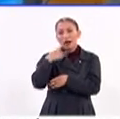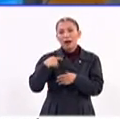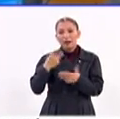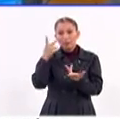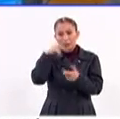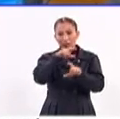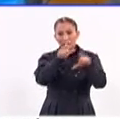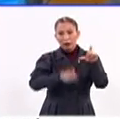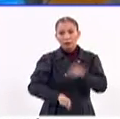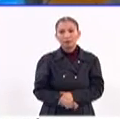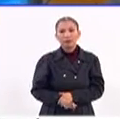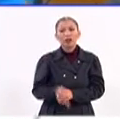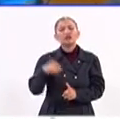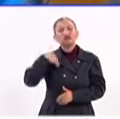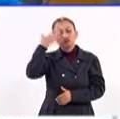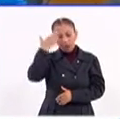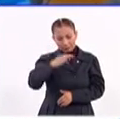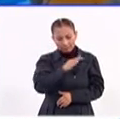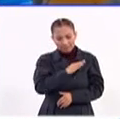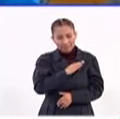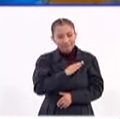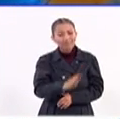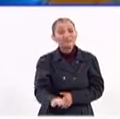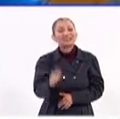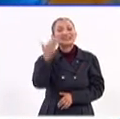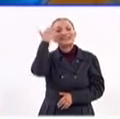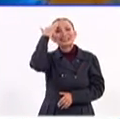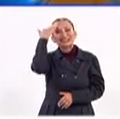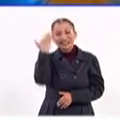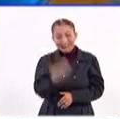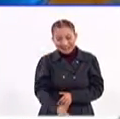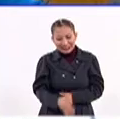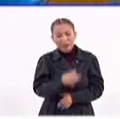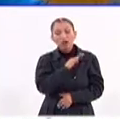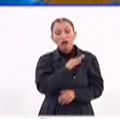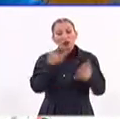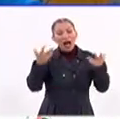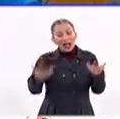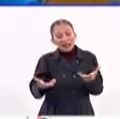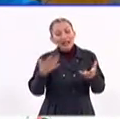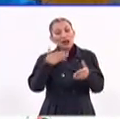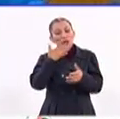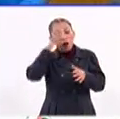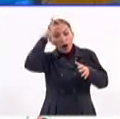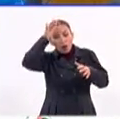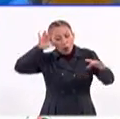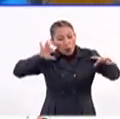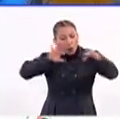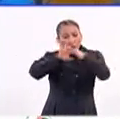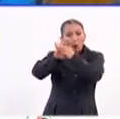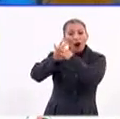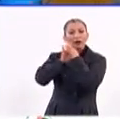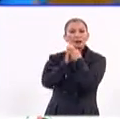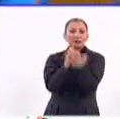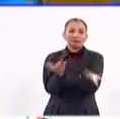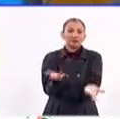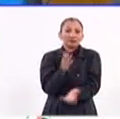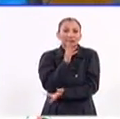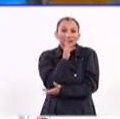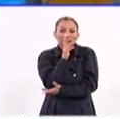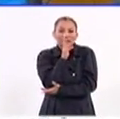nuestro país. Sé que podemos hacerlo, sé que podemos lograr un acuerdo. ¿Qué